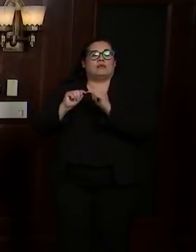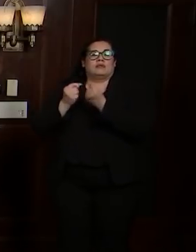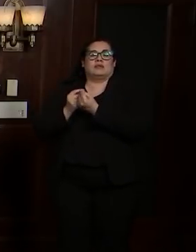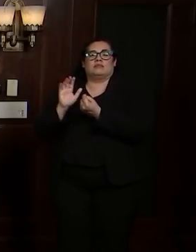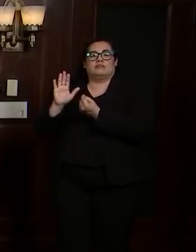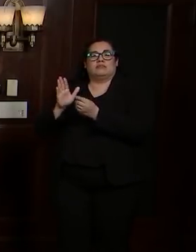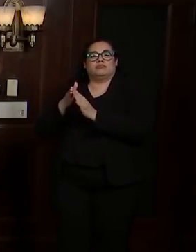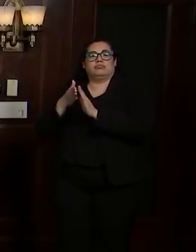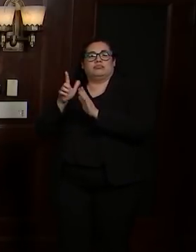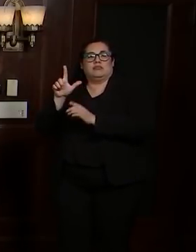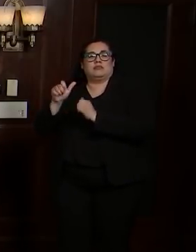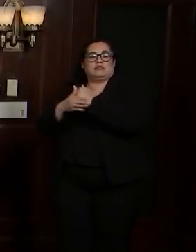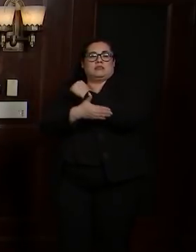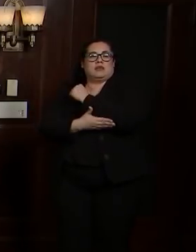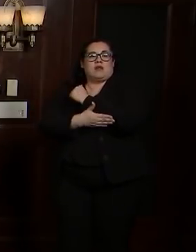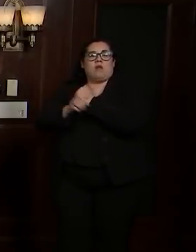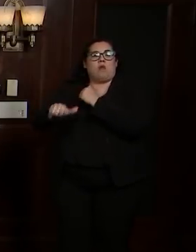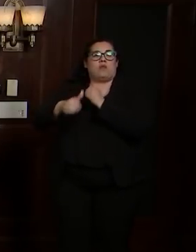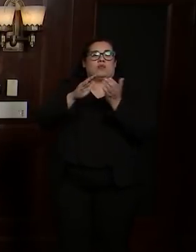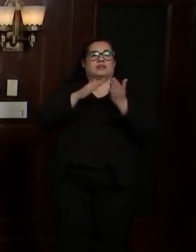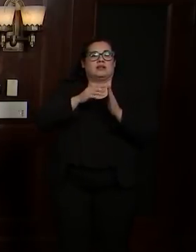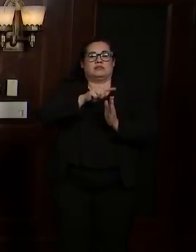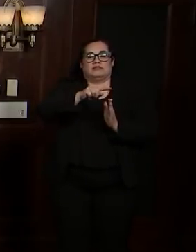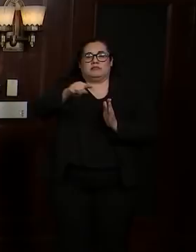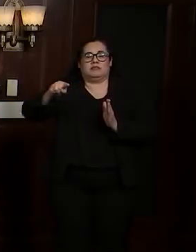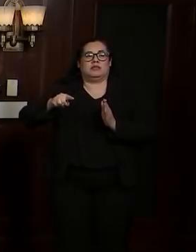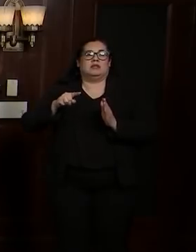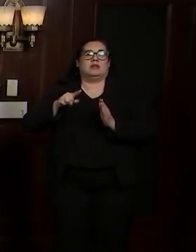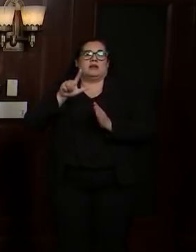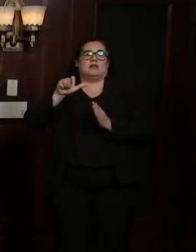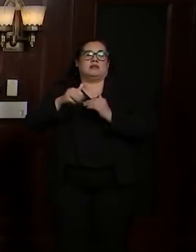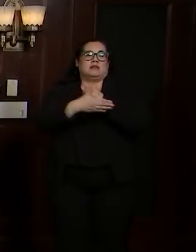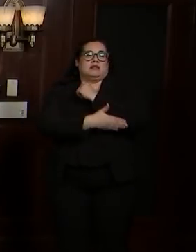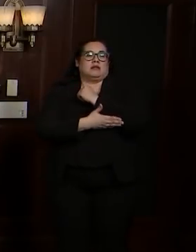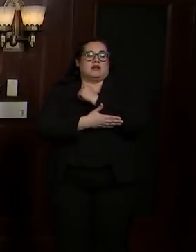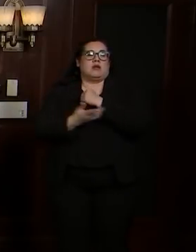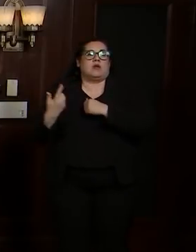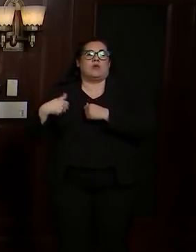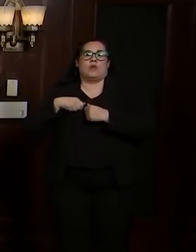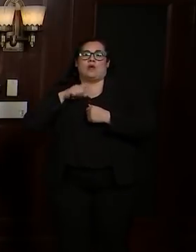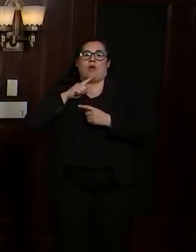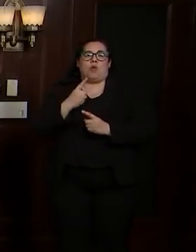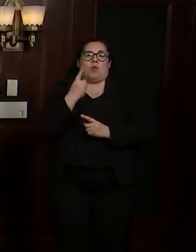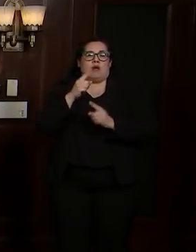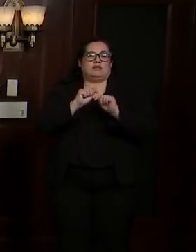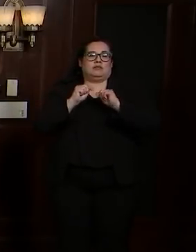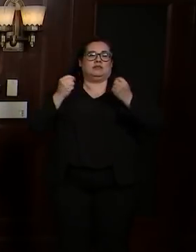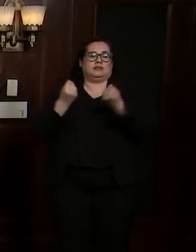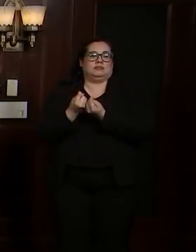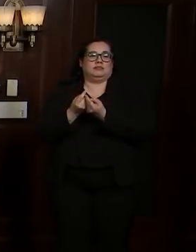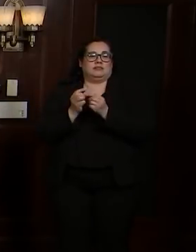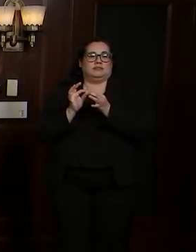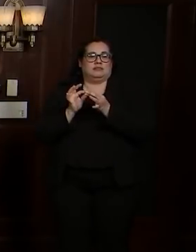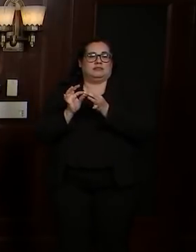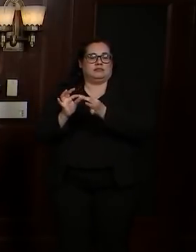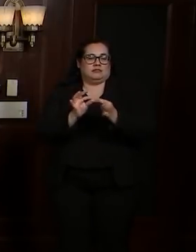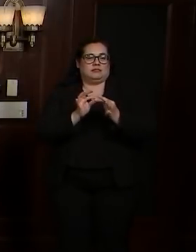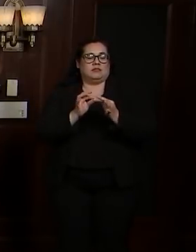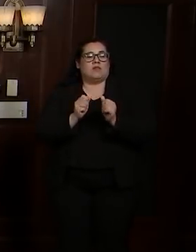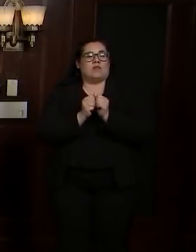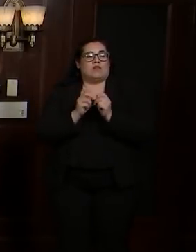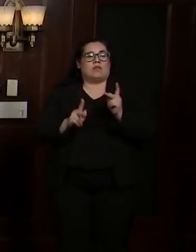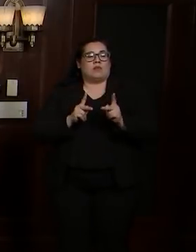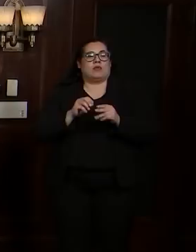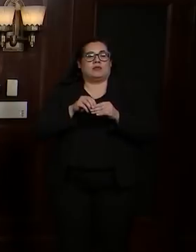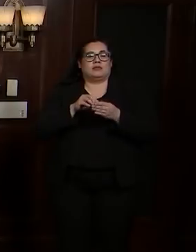del condado y las otras ciudades en el condado de Los Ángeles. Somos un equipo unido y con la gente